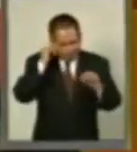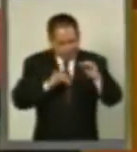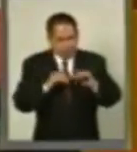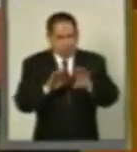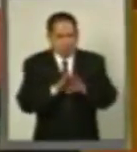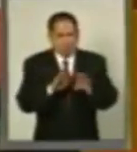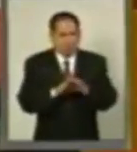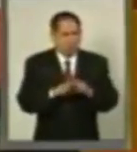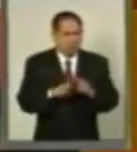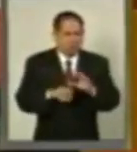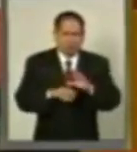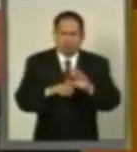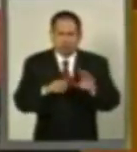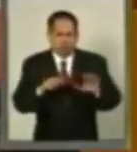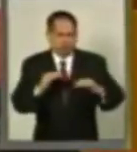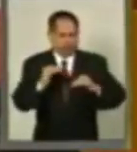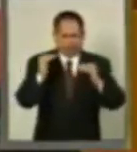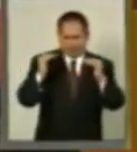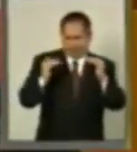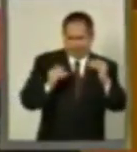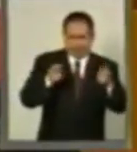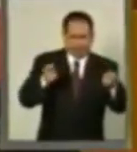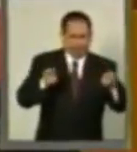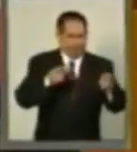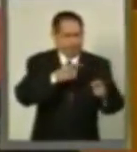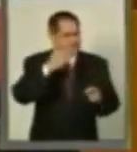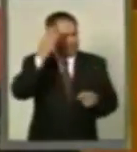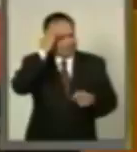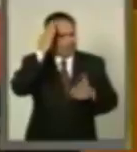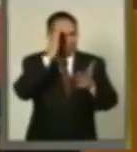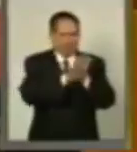comillas, neutralizar a los jefes